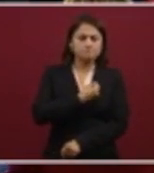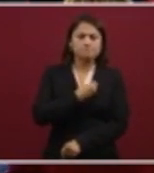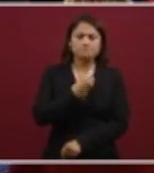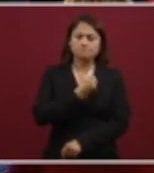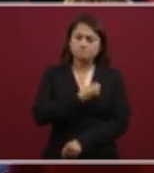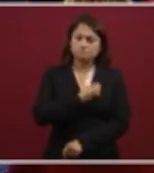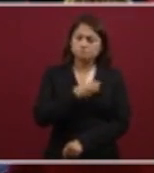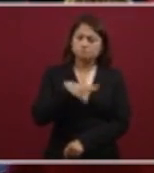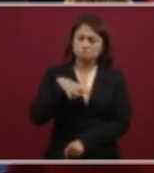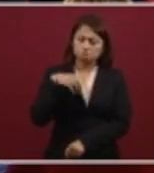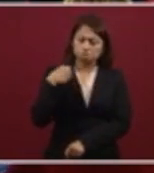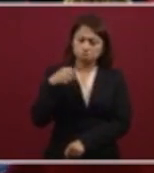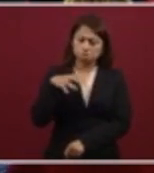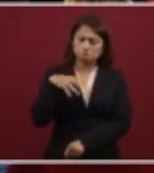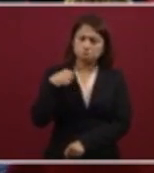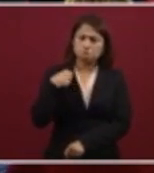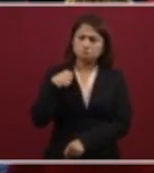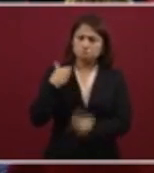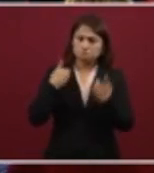bastante